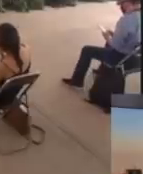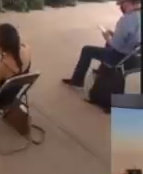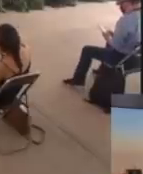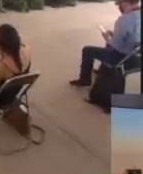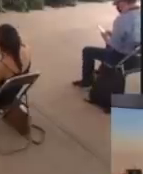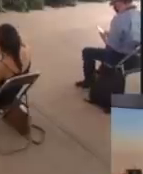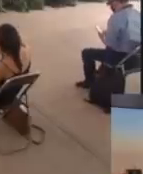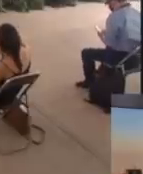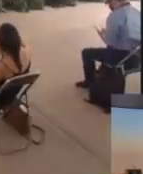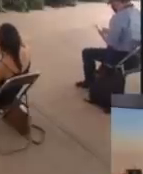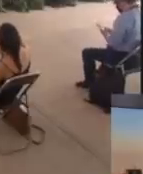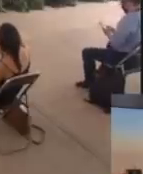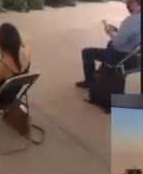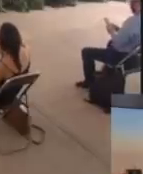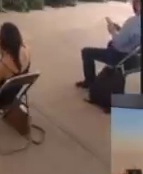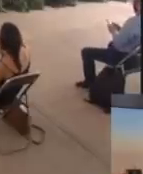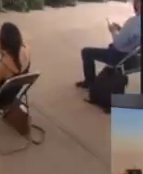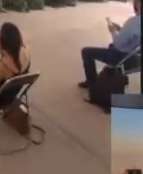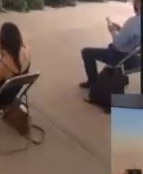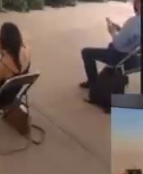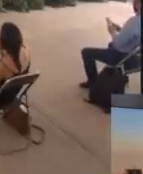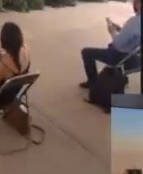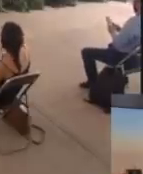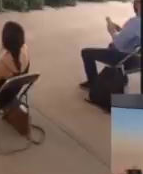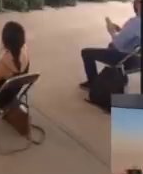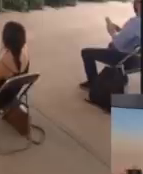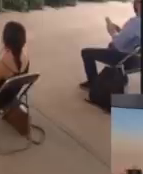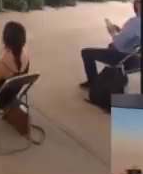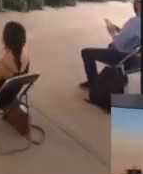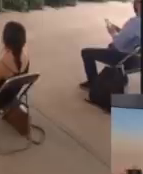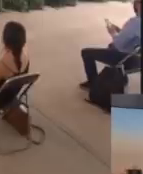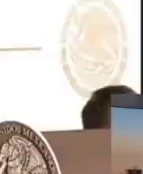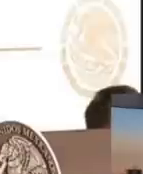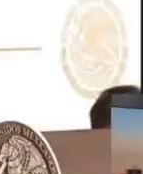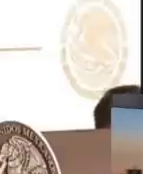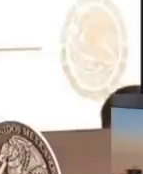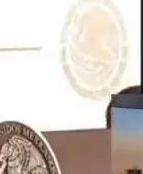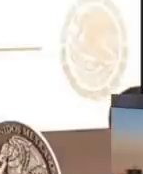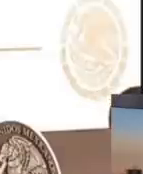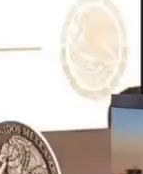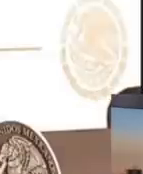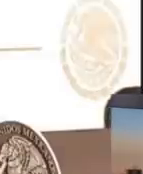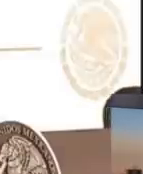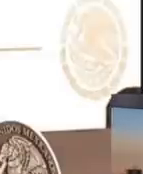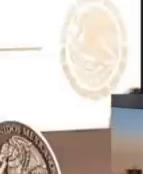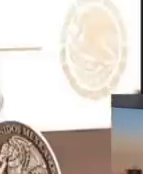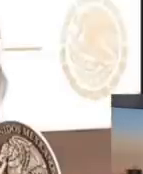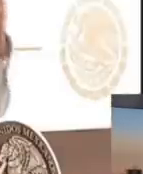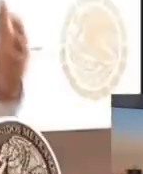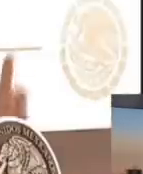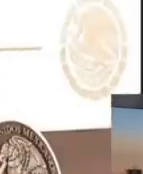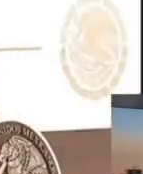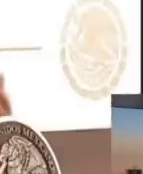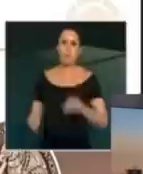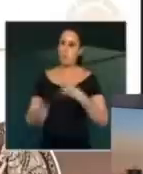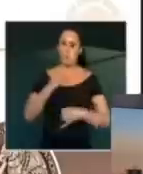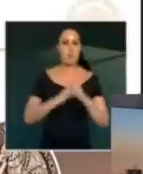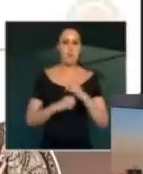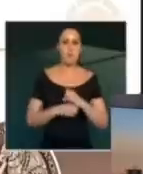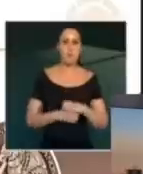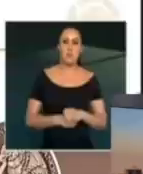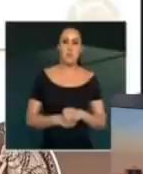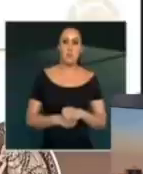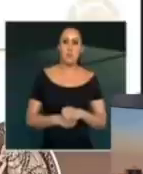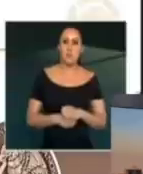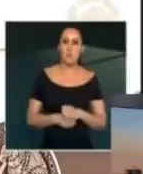nos ha afectado, nos ayuda, a diferencia de otros países, porque